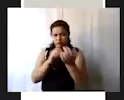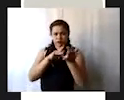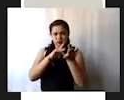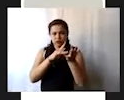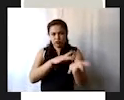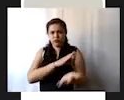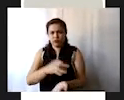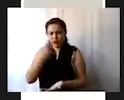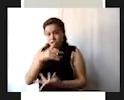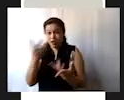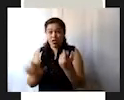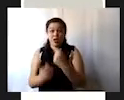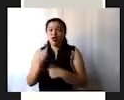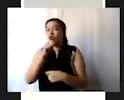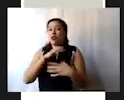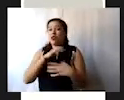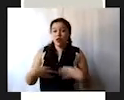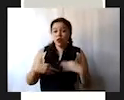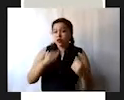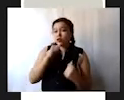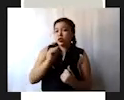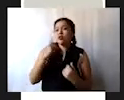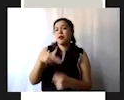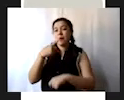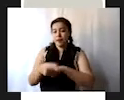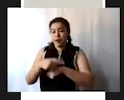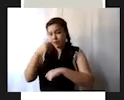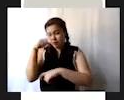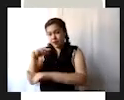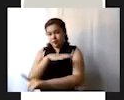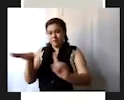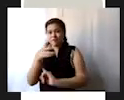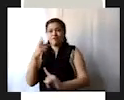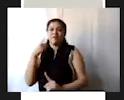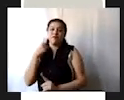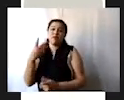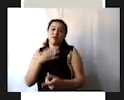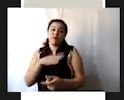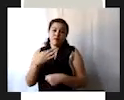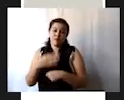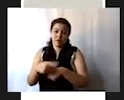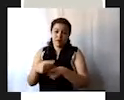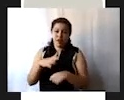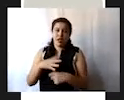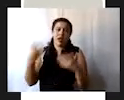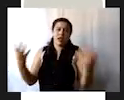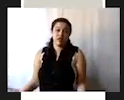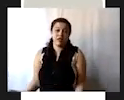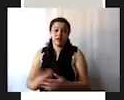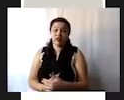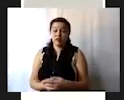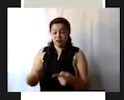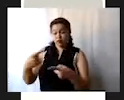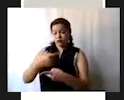siquiera constituidas, pero que peligran en términos de contextos políticos. Y bueno, todo esto pues con